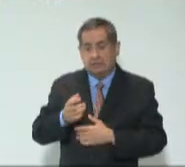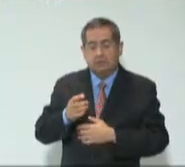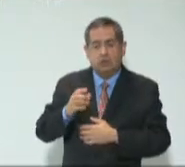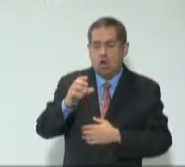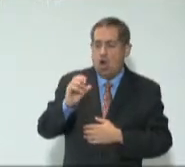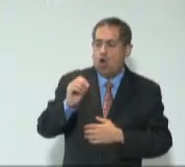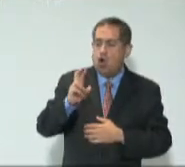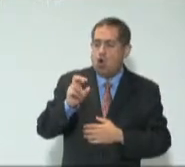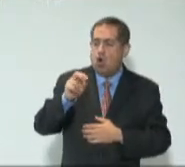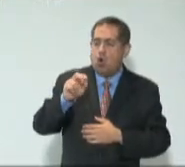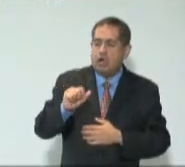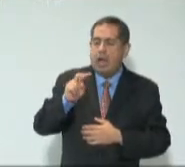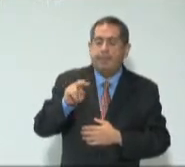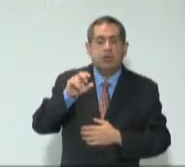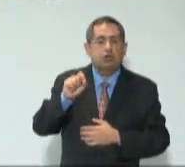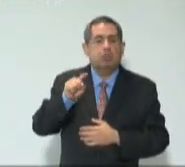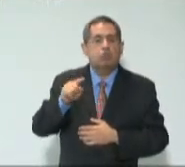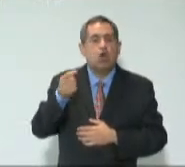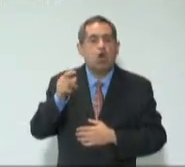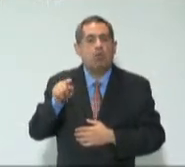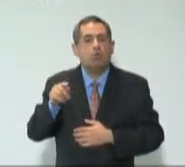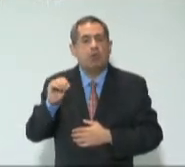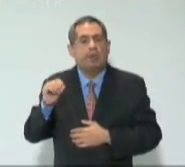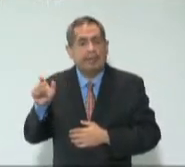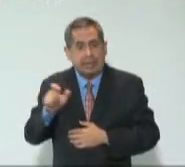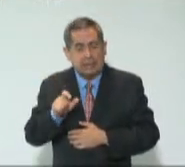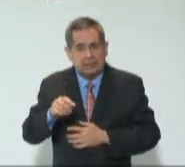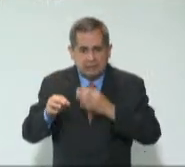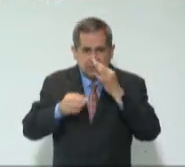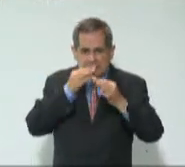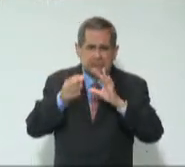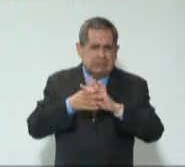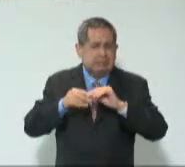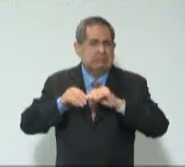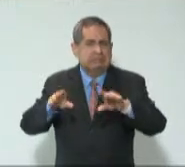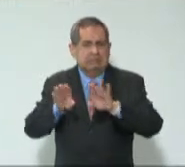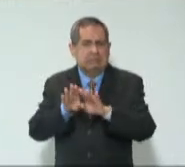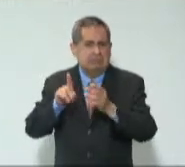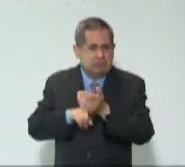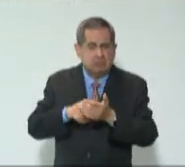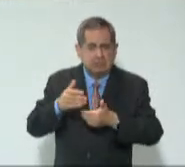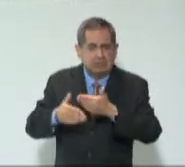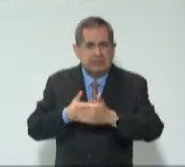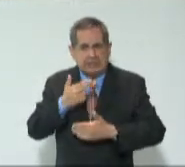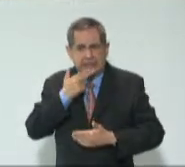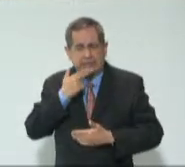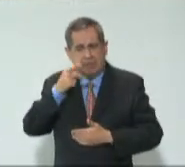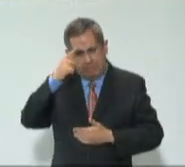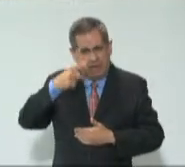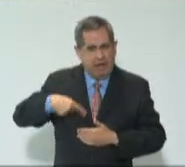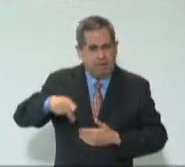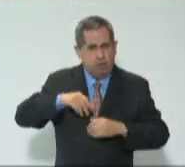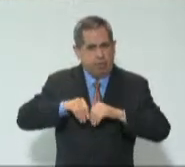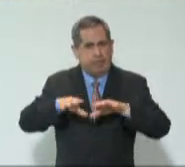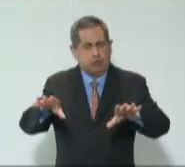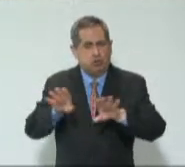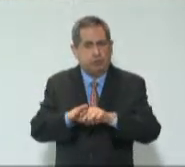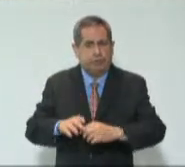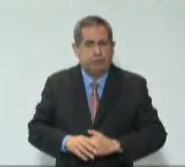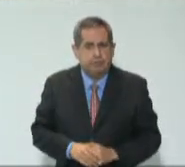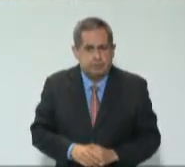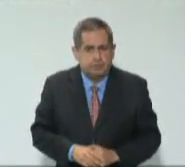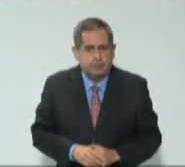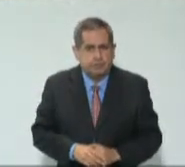de coronavirus.gob.mx que es un esfuerzo sectorial por estar nutriendo de de de información ahora